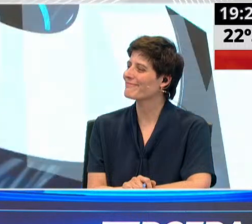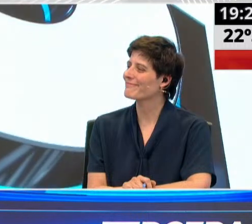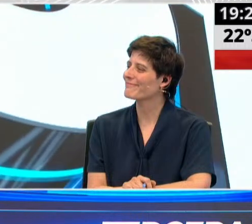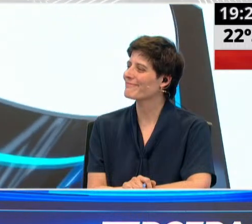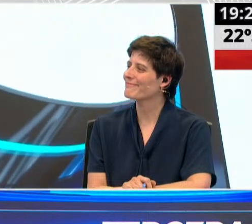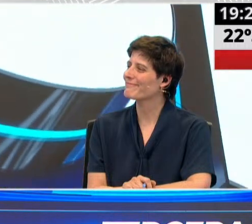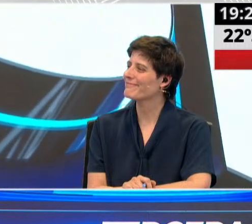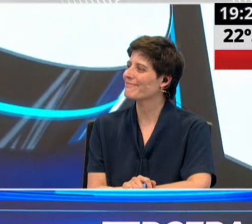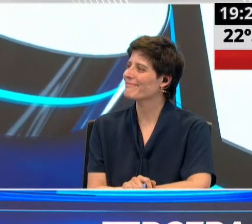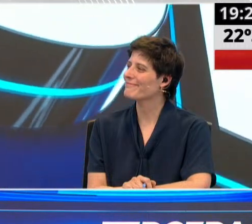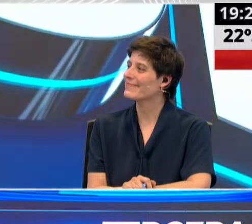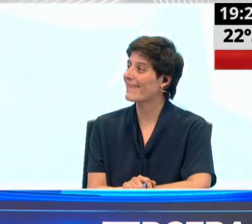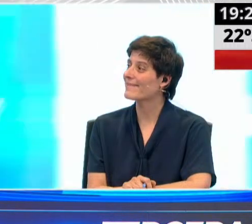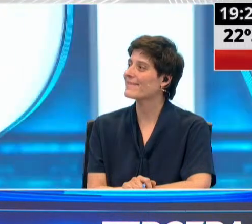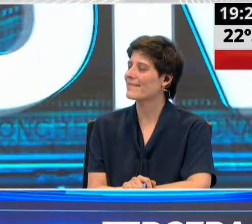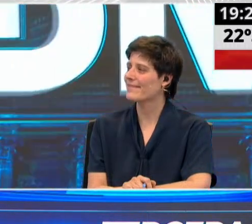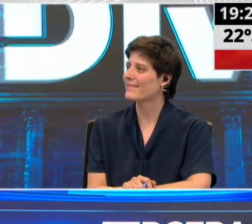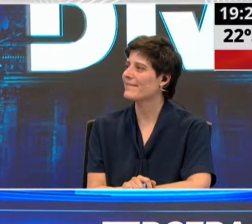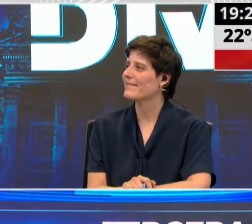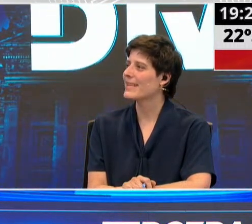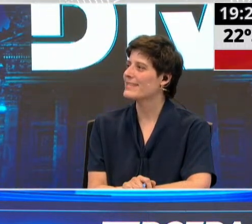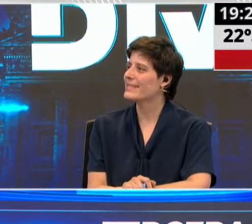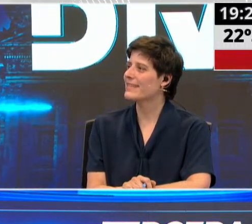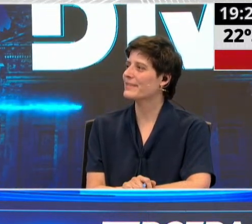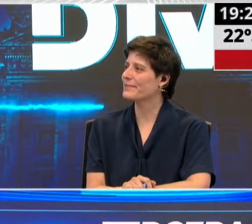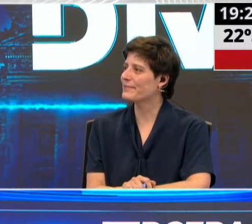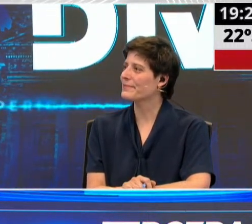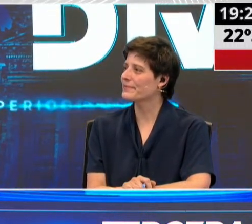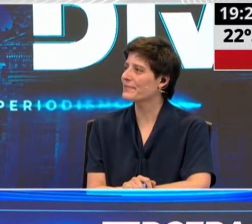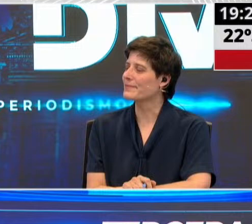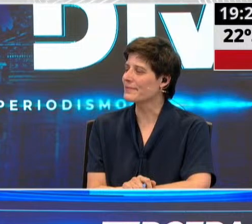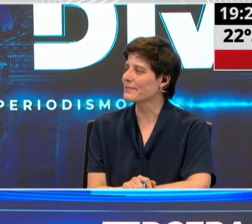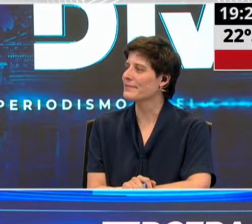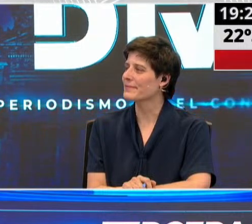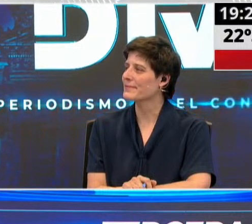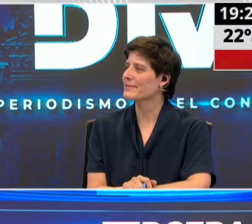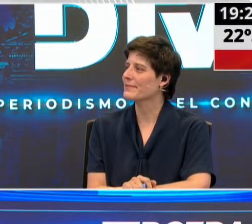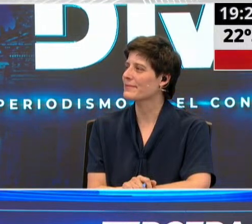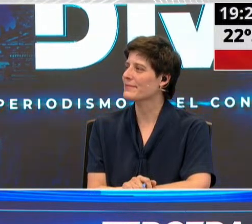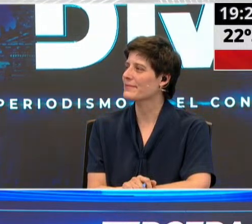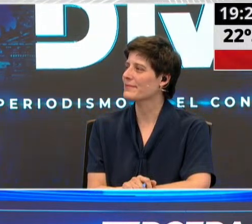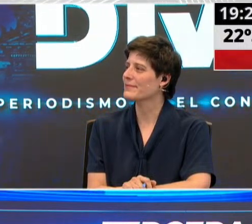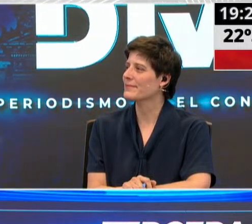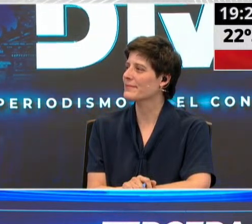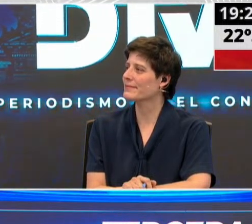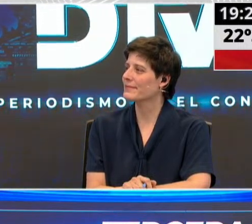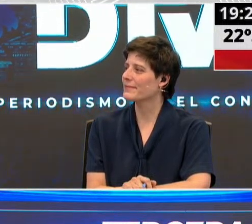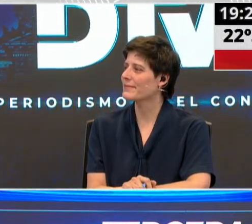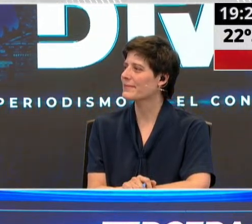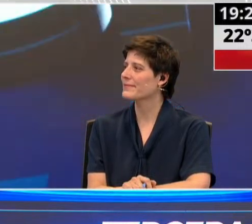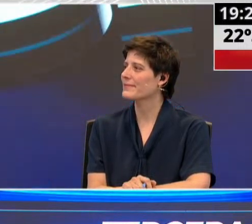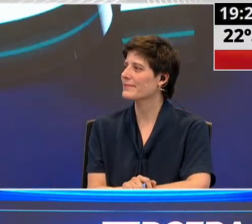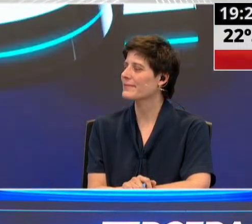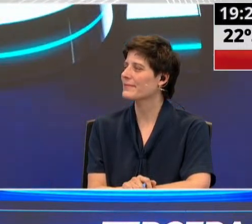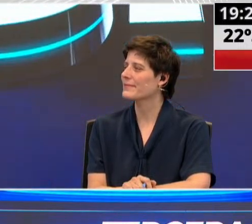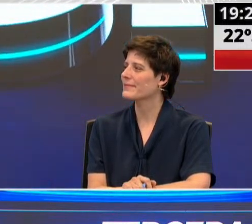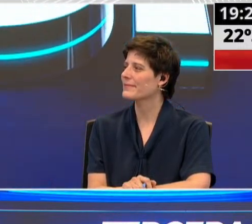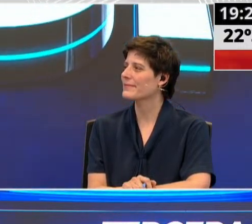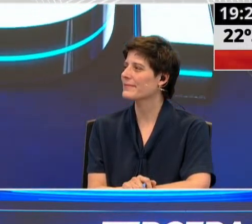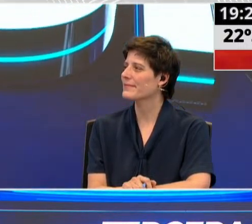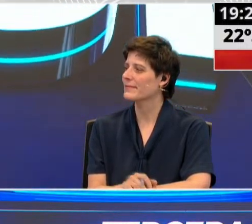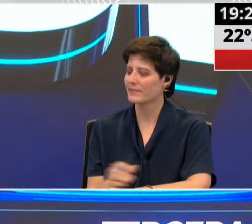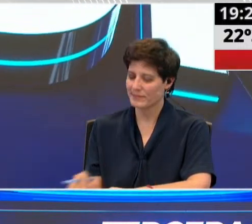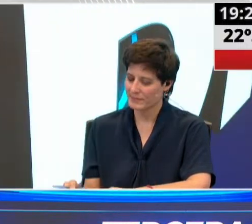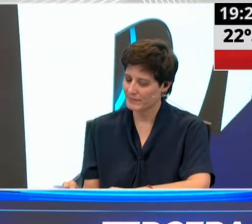este caso habló como presidente del bloque radical unificado, ¿sí? en un contexto en donde también